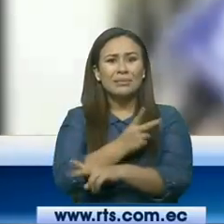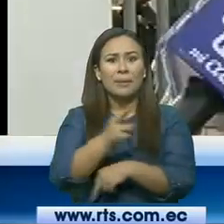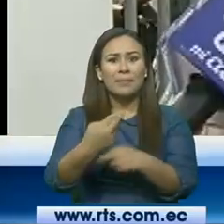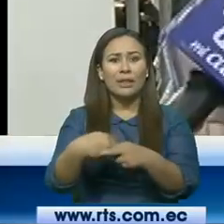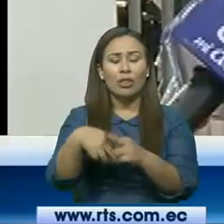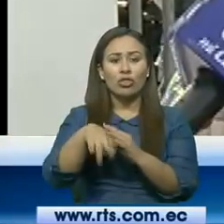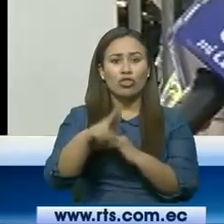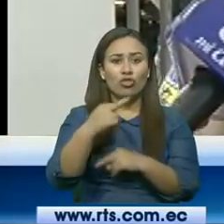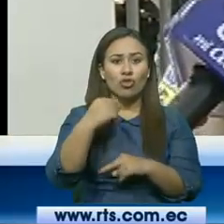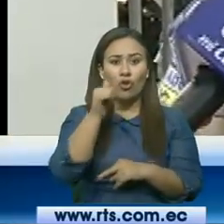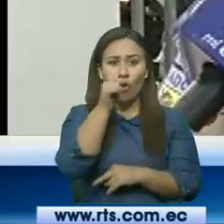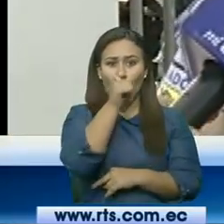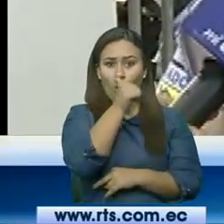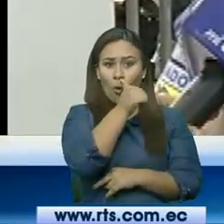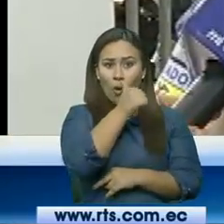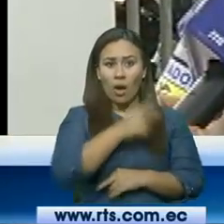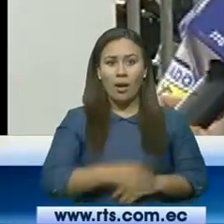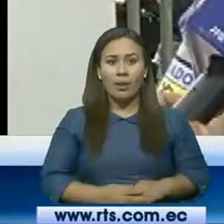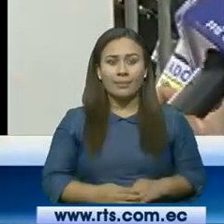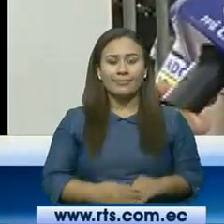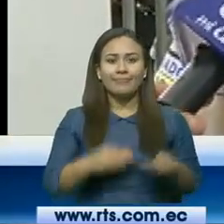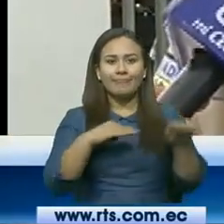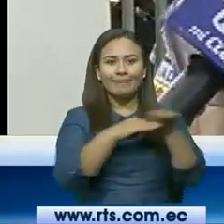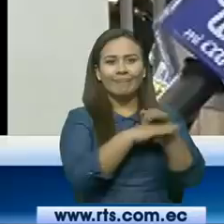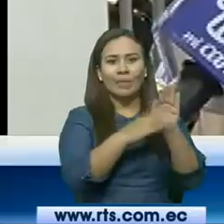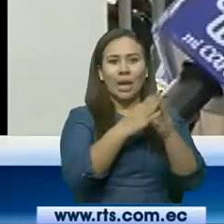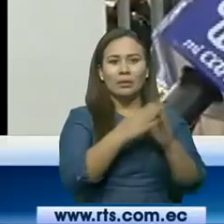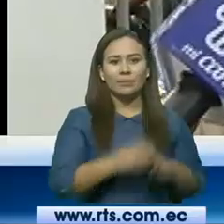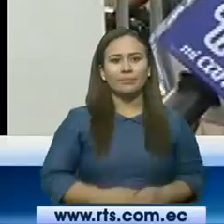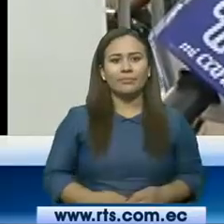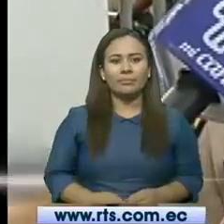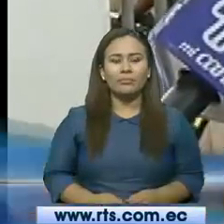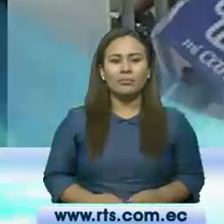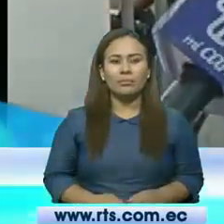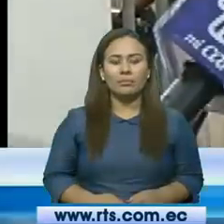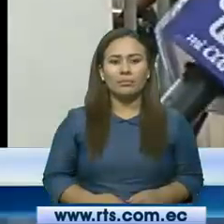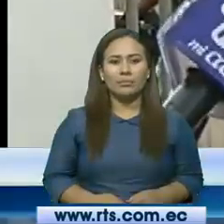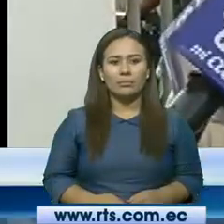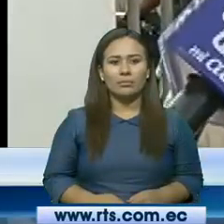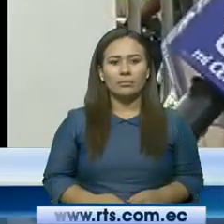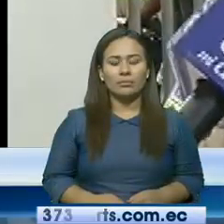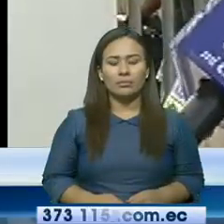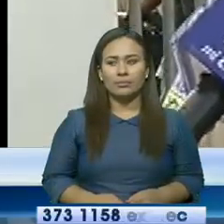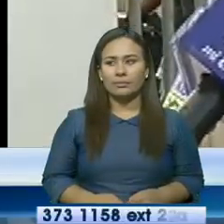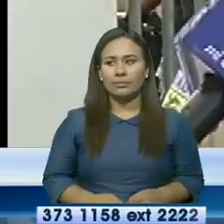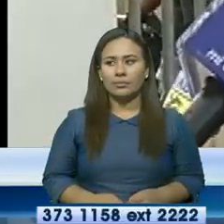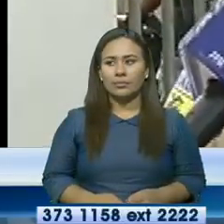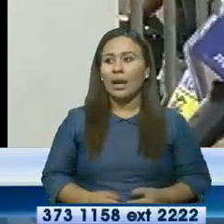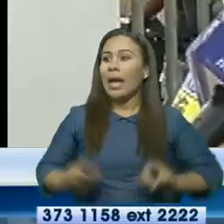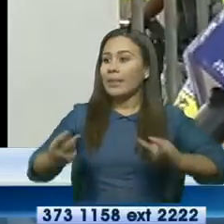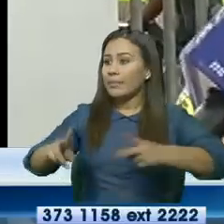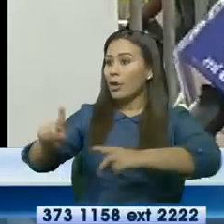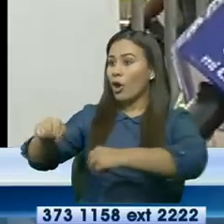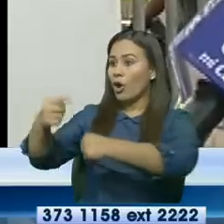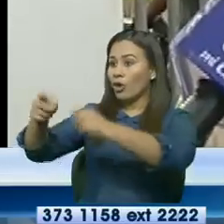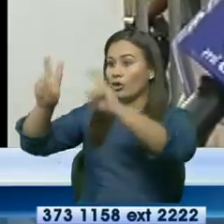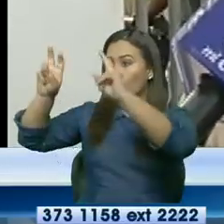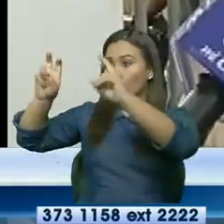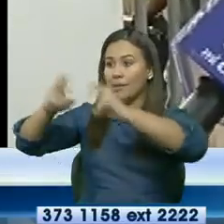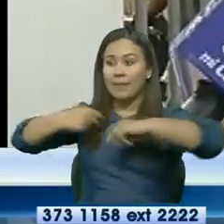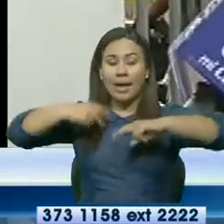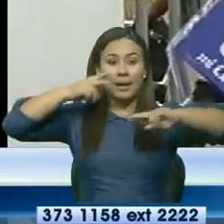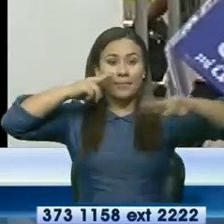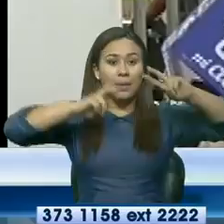otros casos han habido venta de sustancias sujetas de fiscalización los otros casos también hemos sabido que ahí se cometió alguna